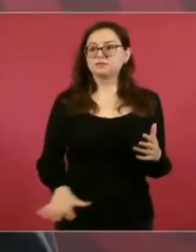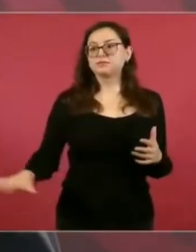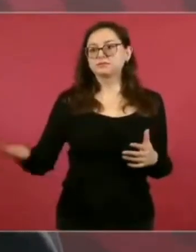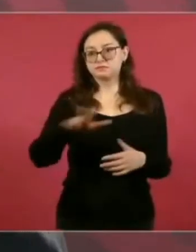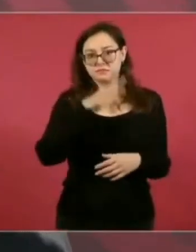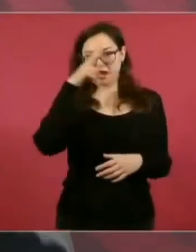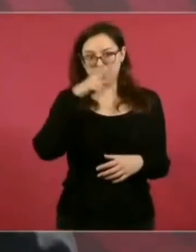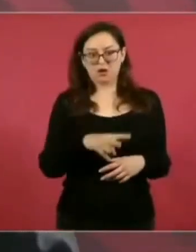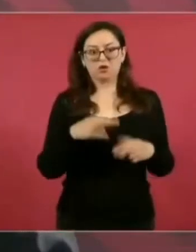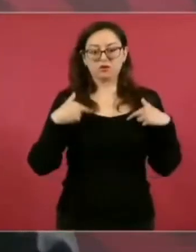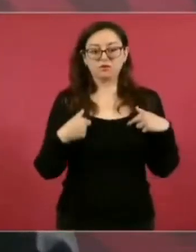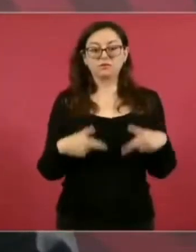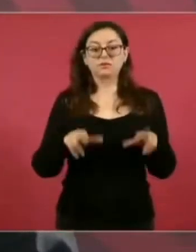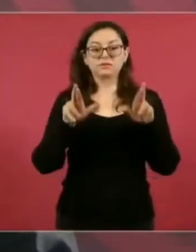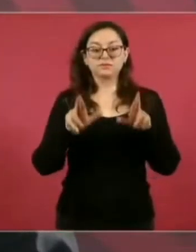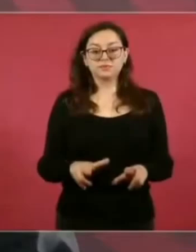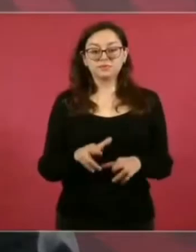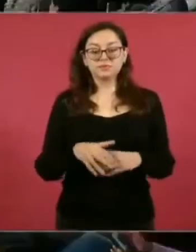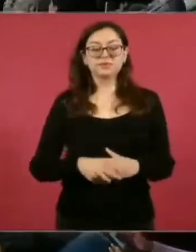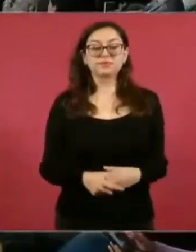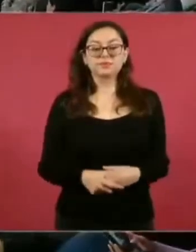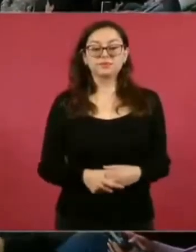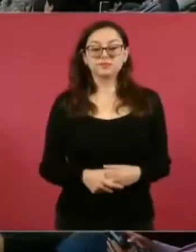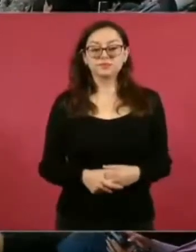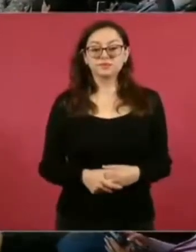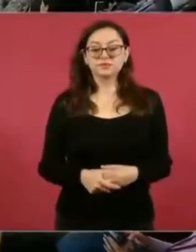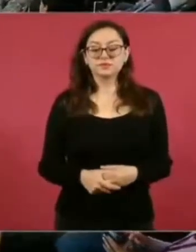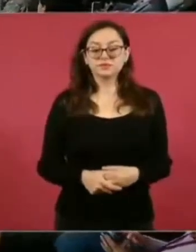de México. Entonces,